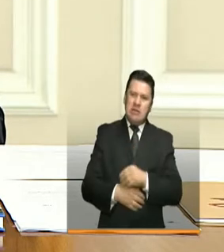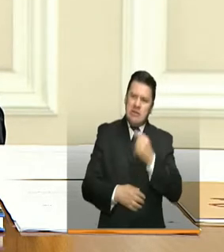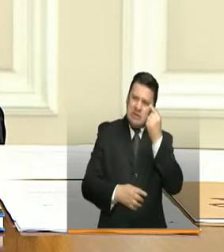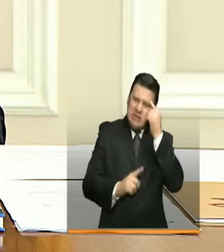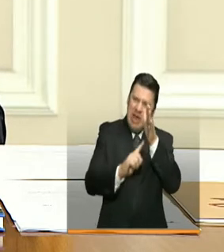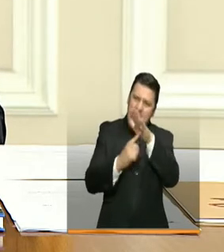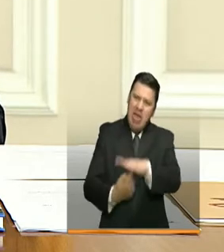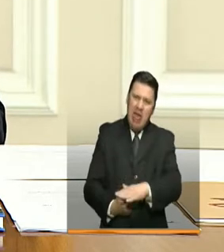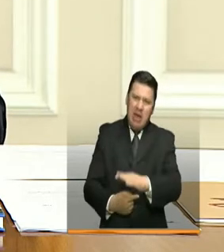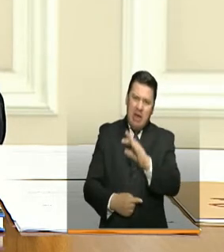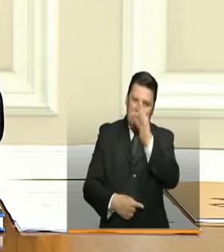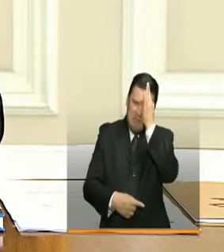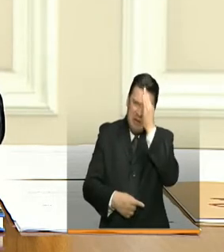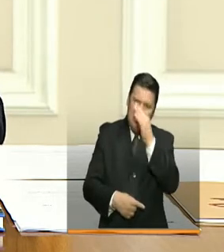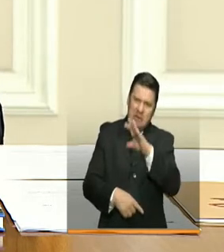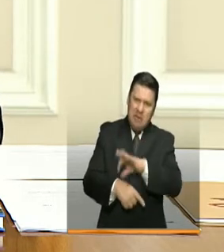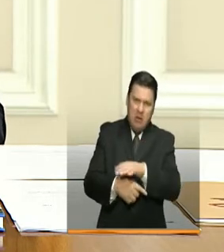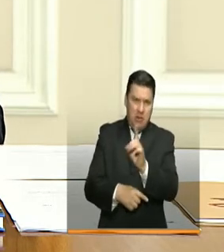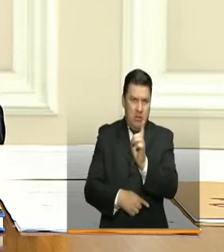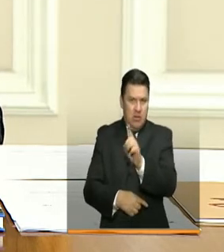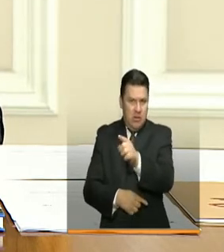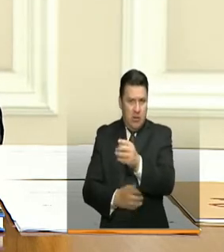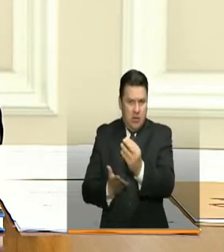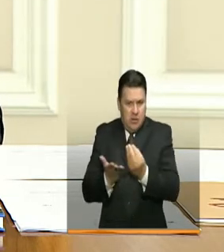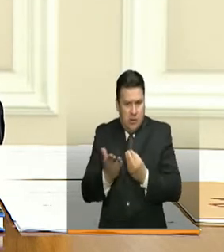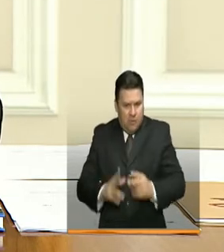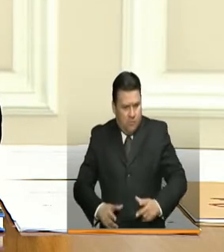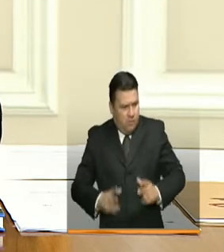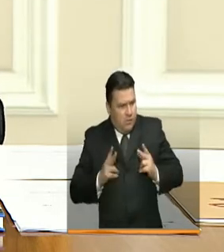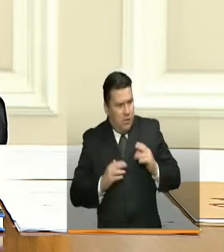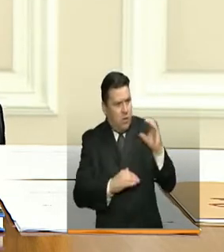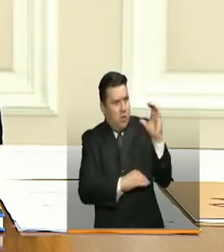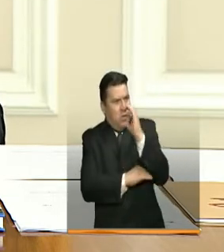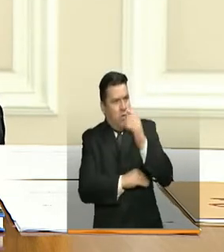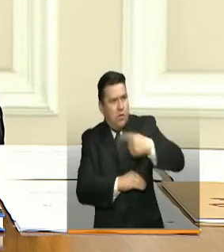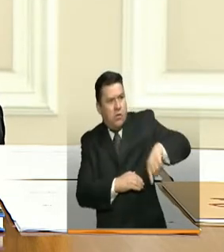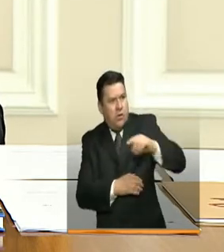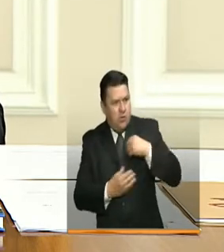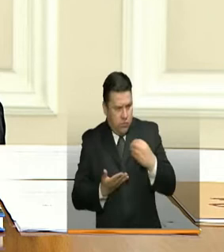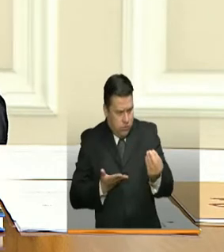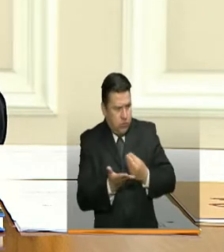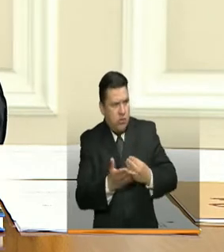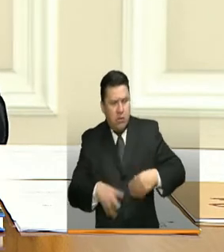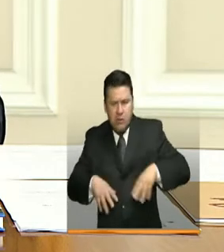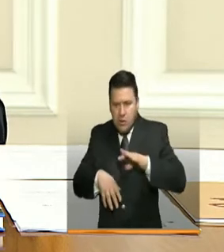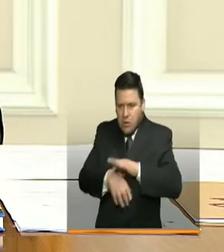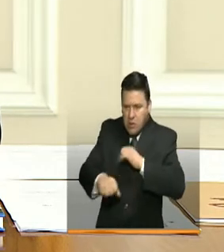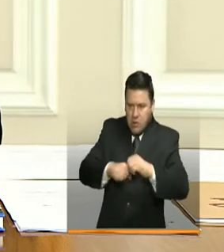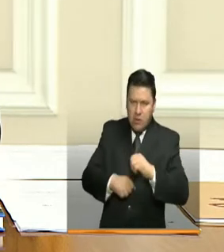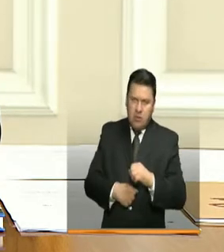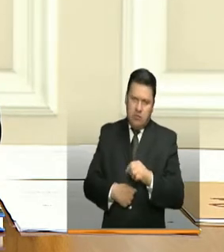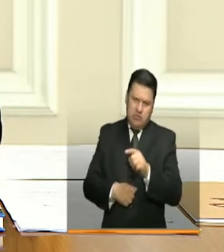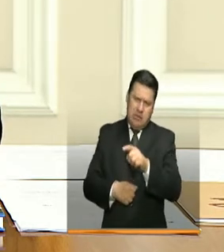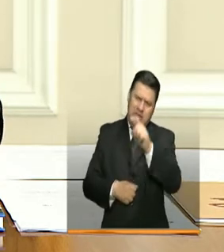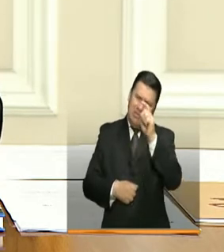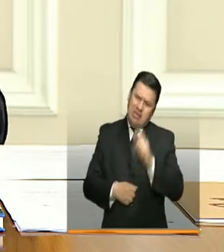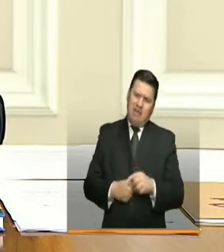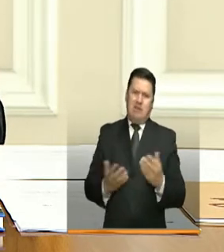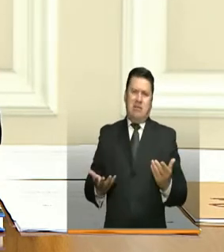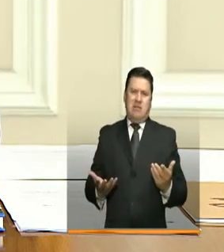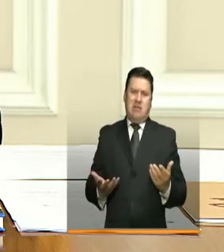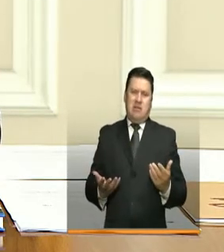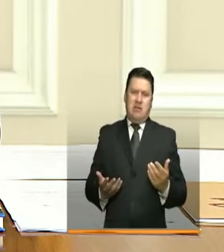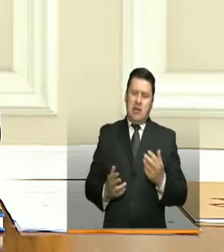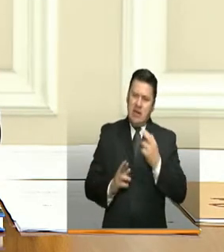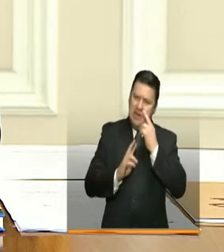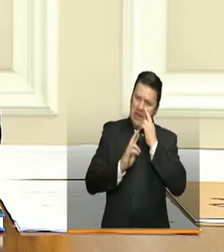estigmatización. Ellos están dando la vida por nuestro país, por todos nosotros. Y lo que más merecen, no solamente es